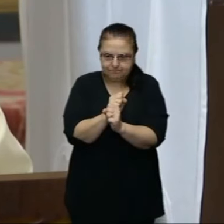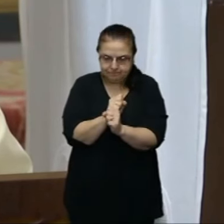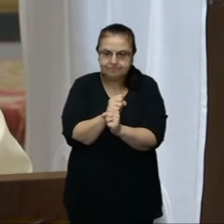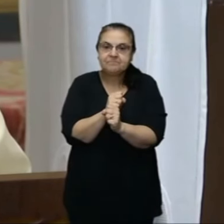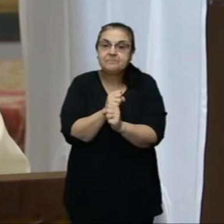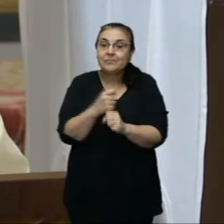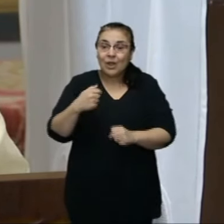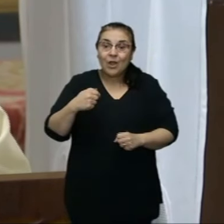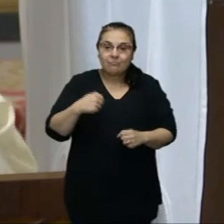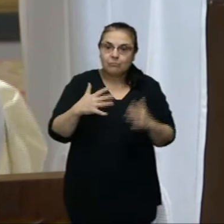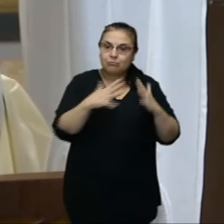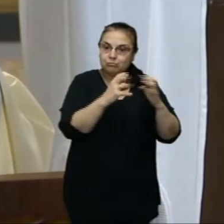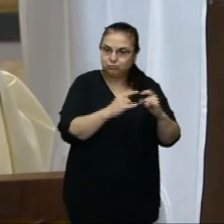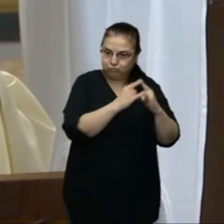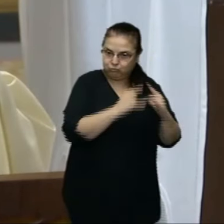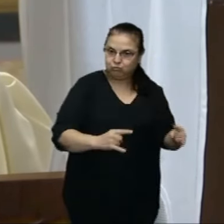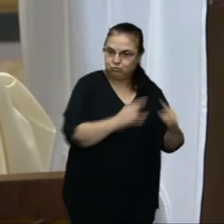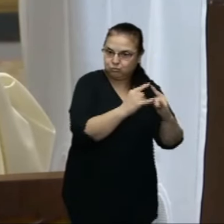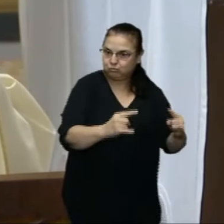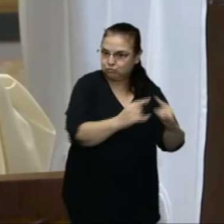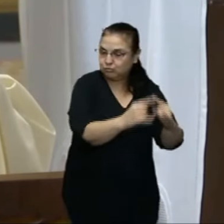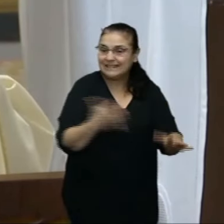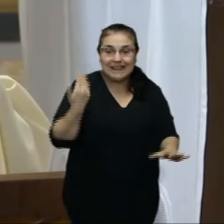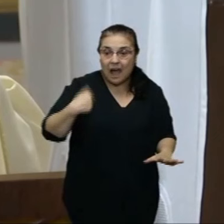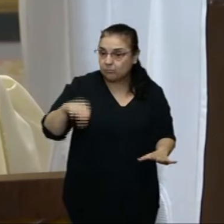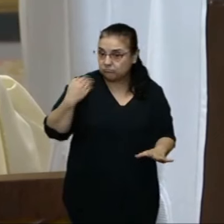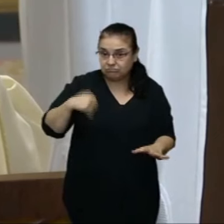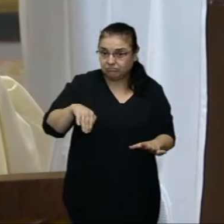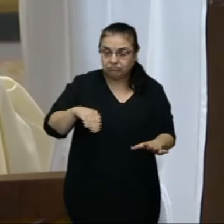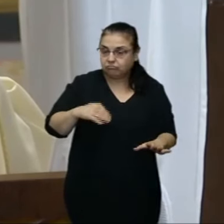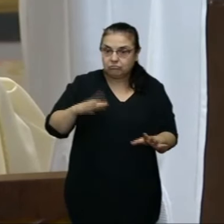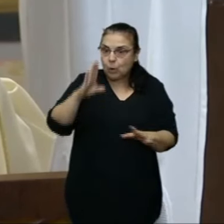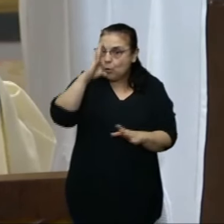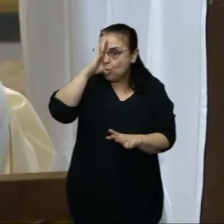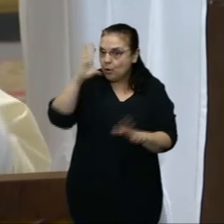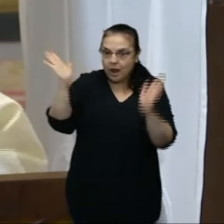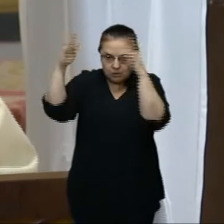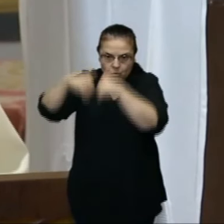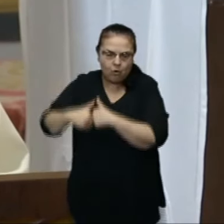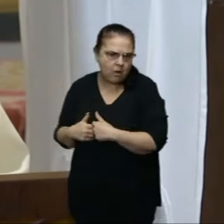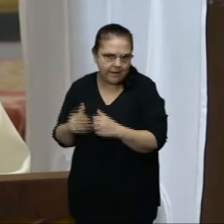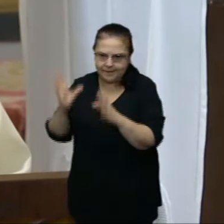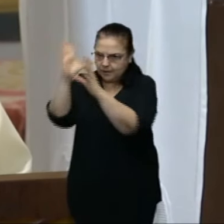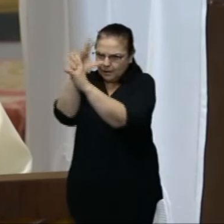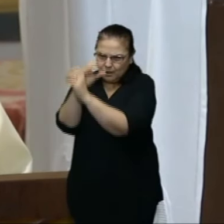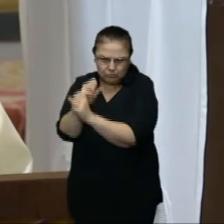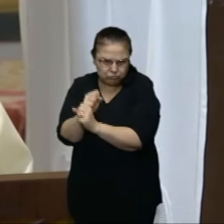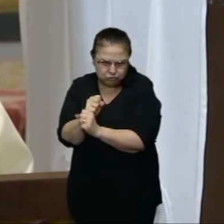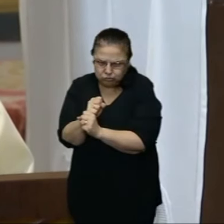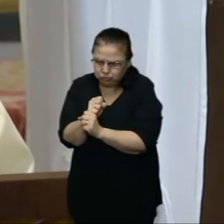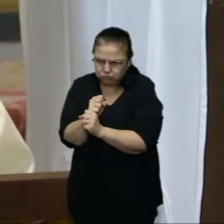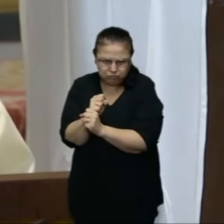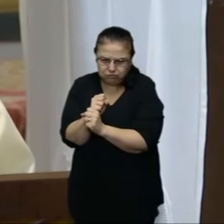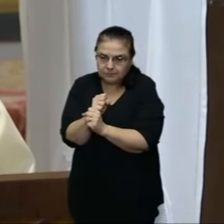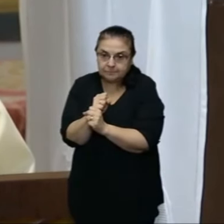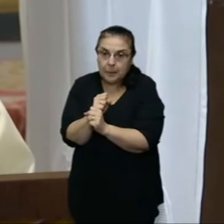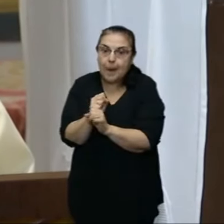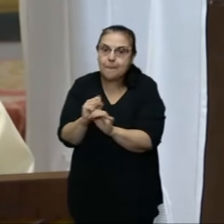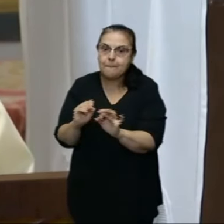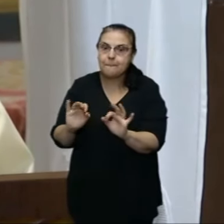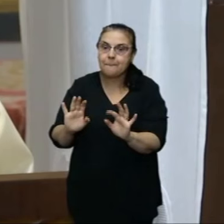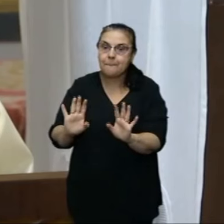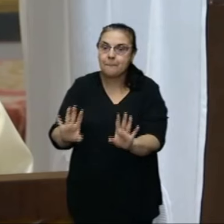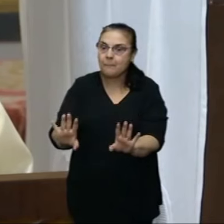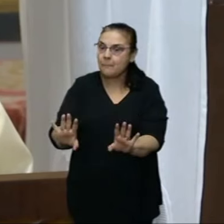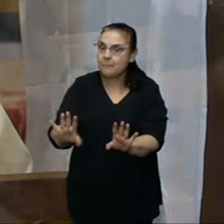estábamos acampados, era noche cerrada, no había luna, ninguna. Pero no había tenido la precaución de